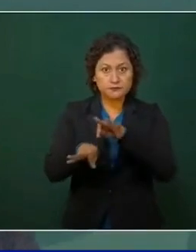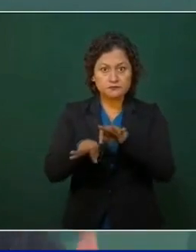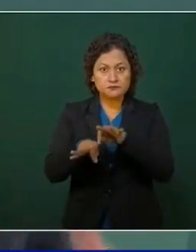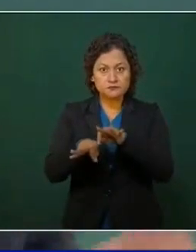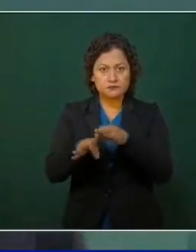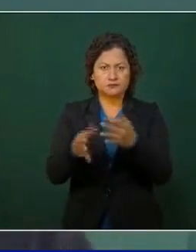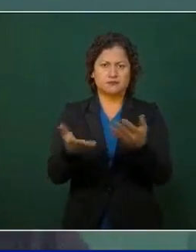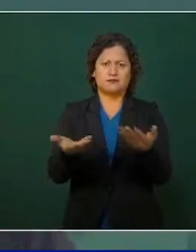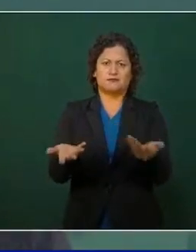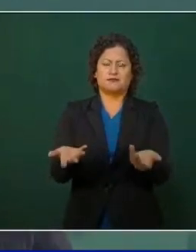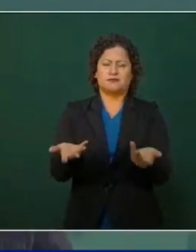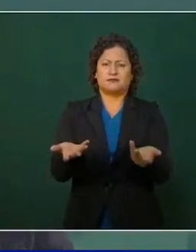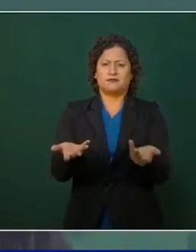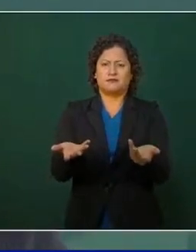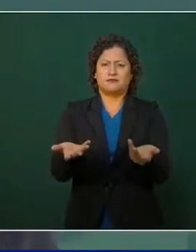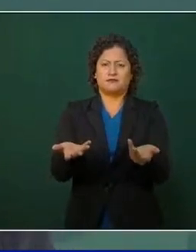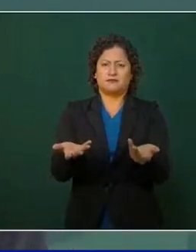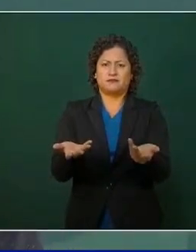tenga